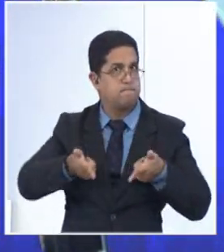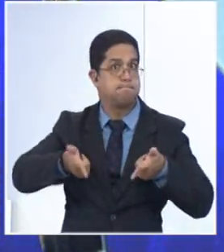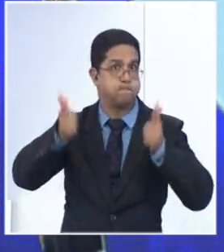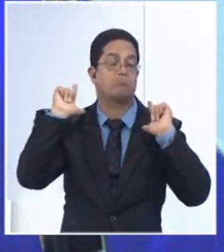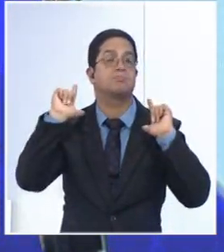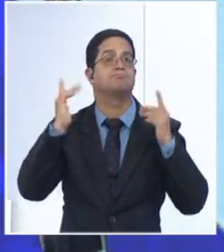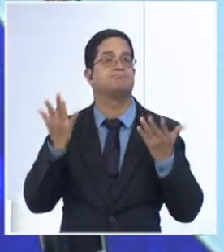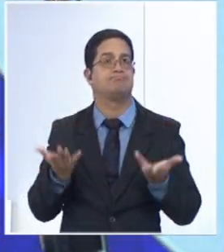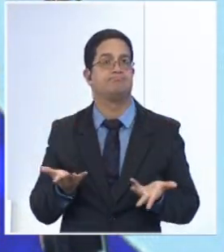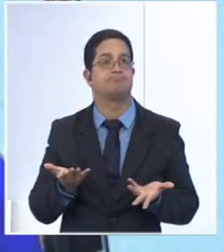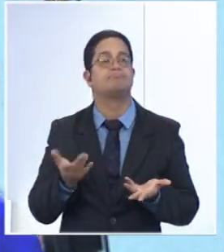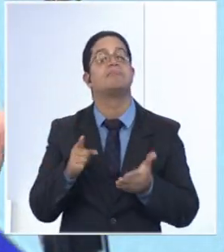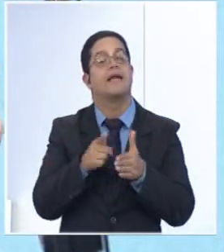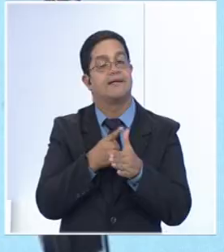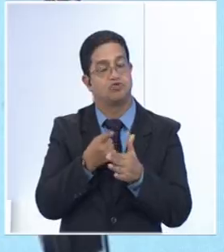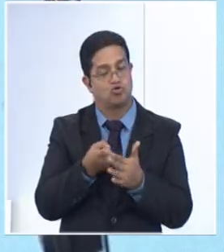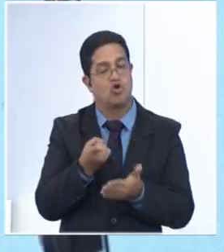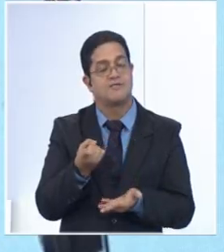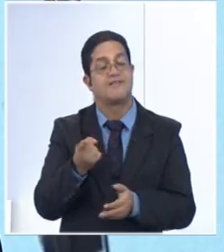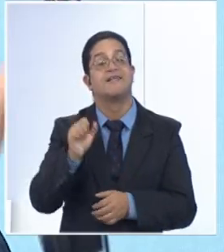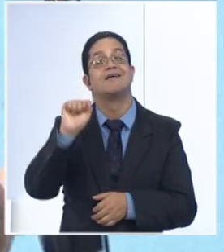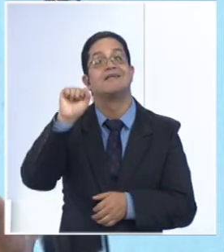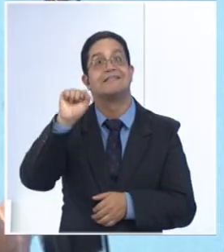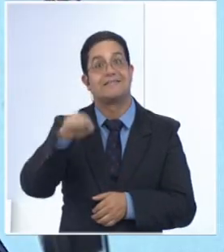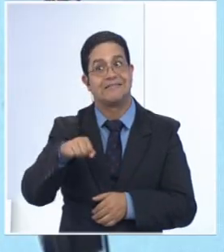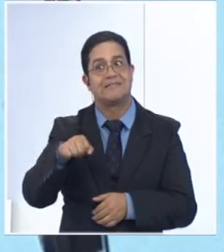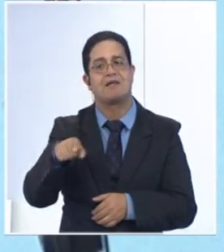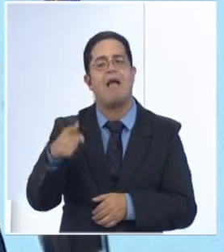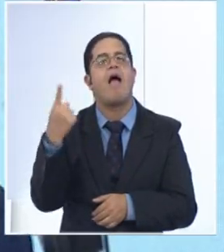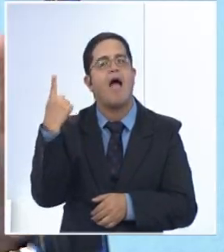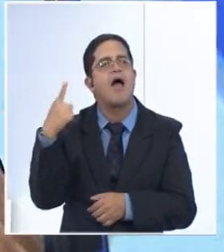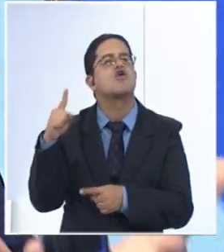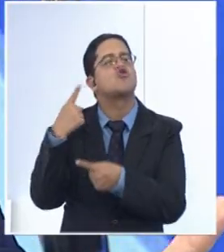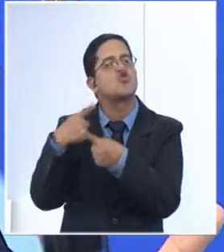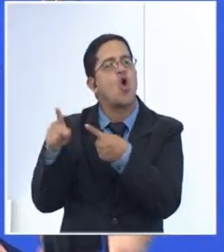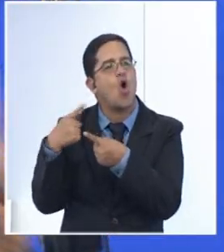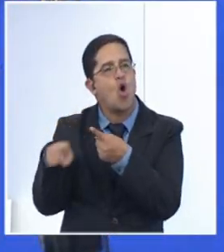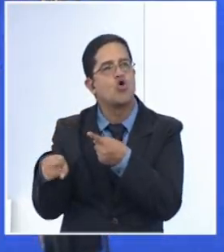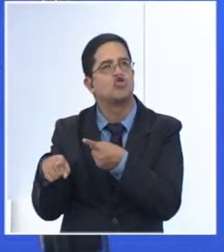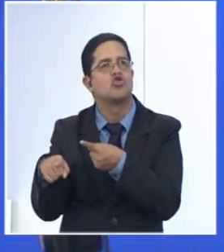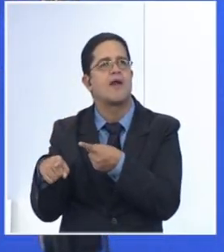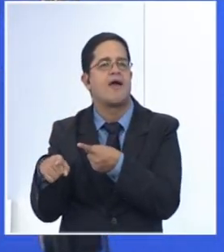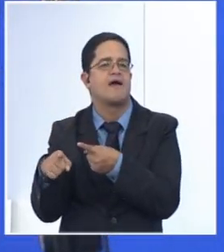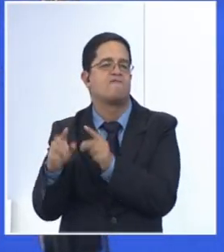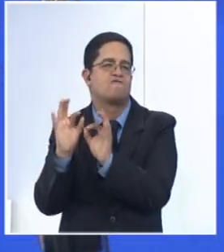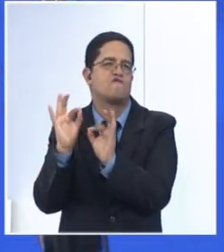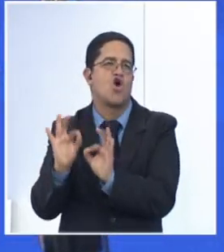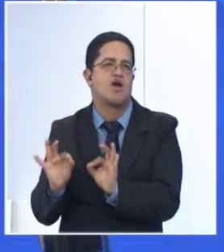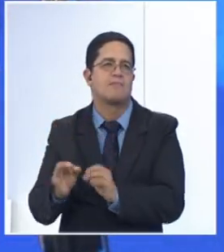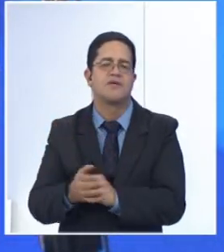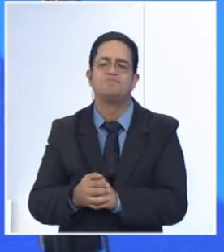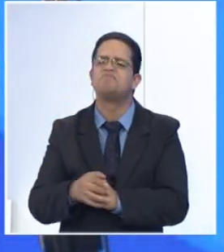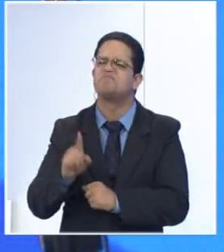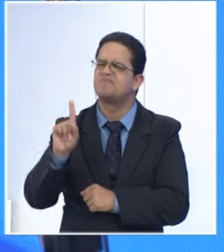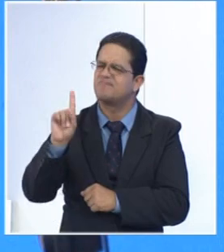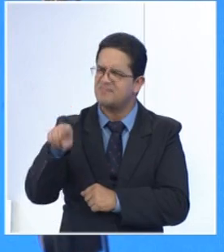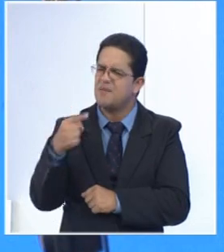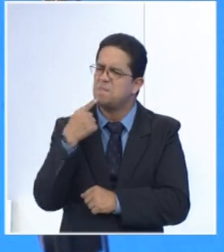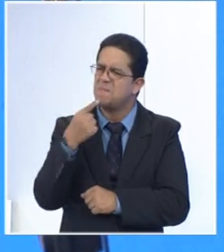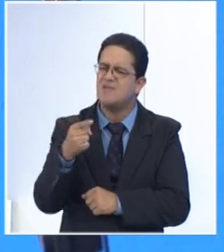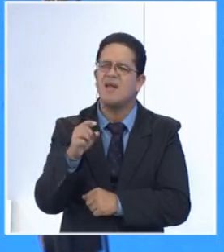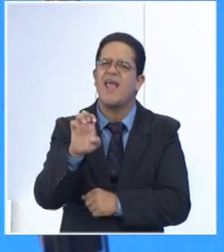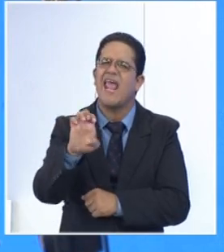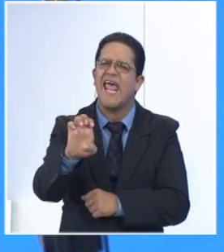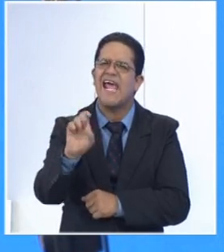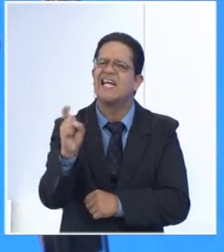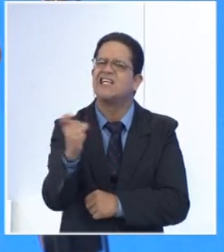en un paciente. Entonces, lo que sí tenemos es ortobiología, células mesenquimales. Se habla mucho de los exosomas actualmente. Exactamente. Entonces, por ejemplo,